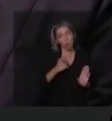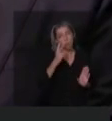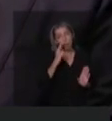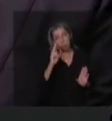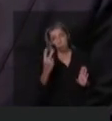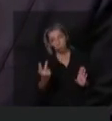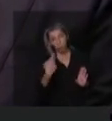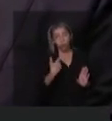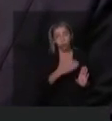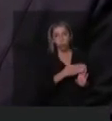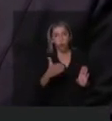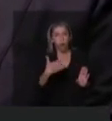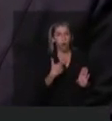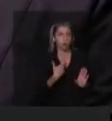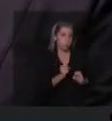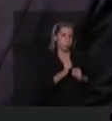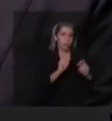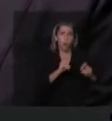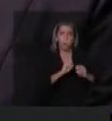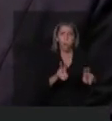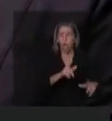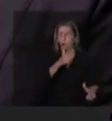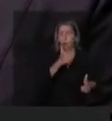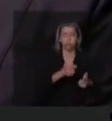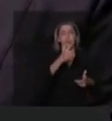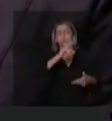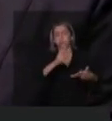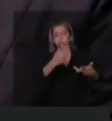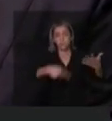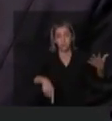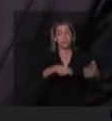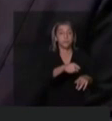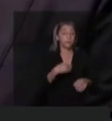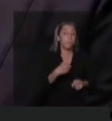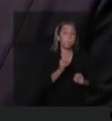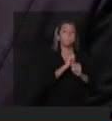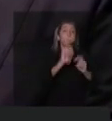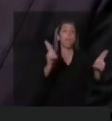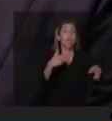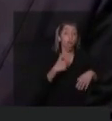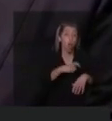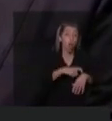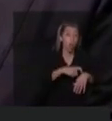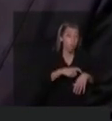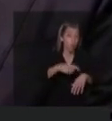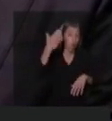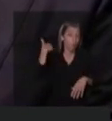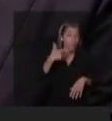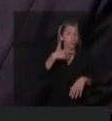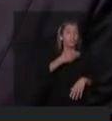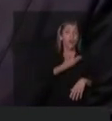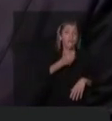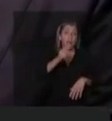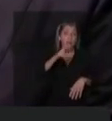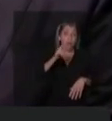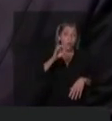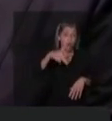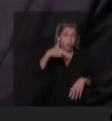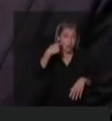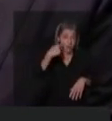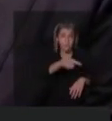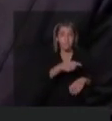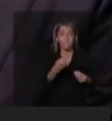mesa un poco estas visiones también eh mencionar que que que el ambiente realmente tiene